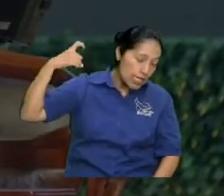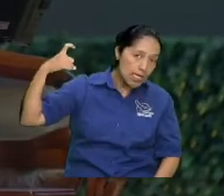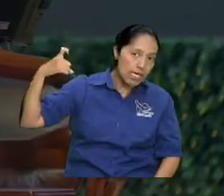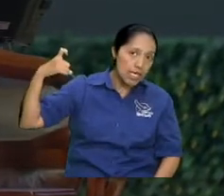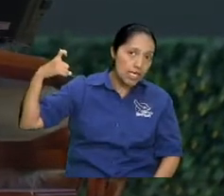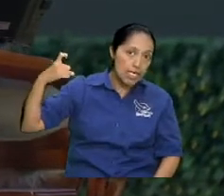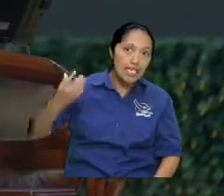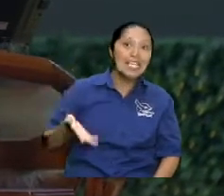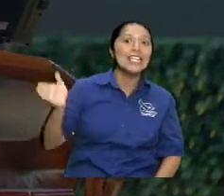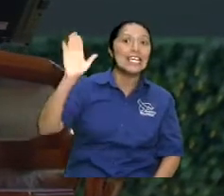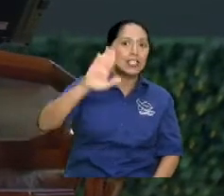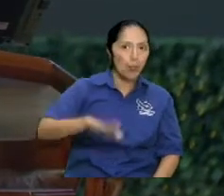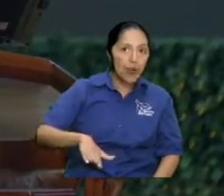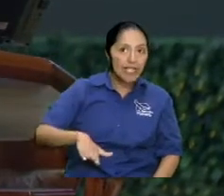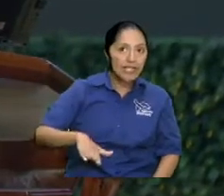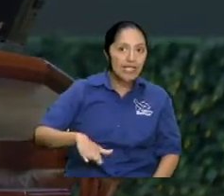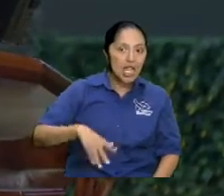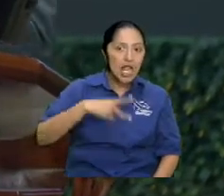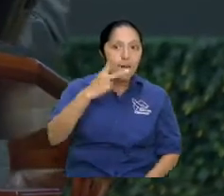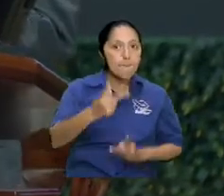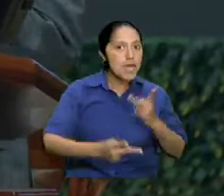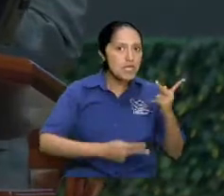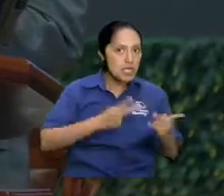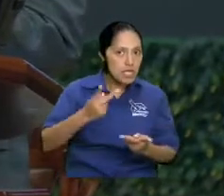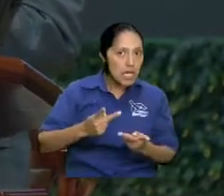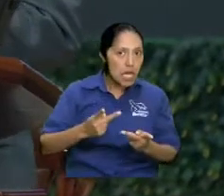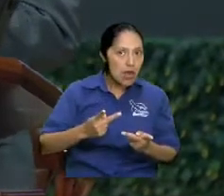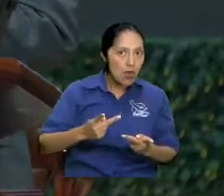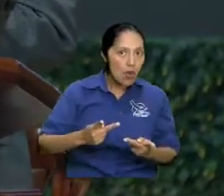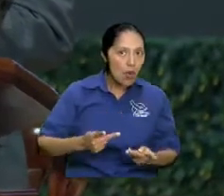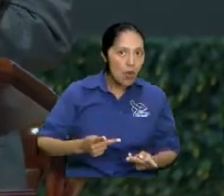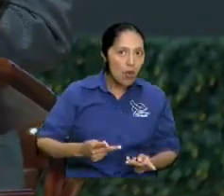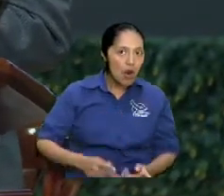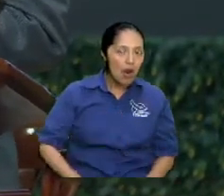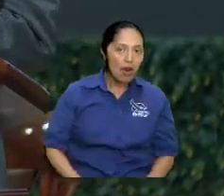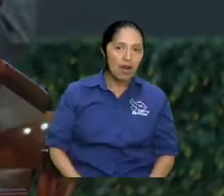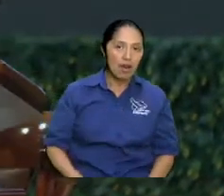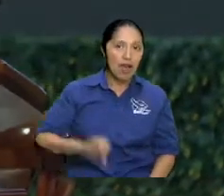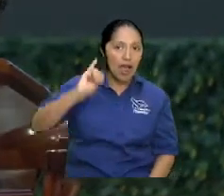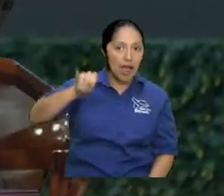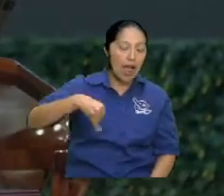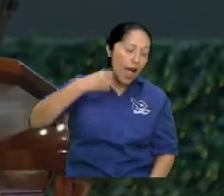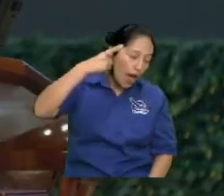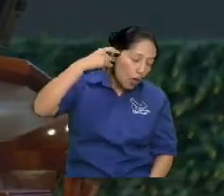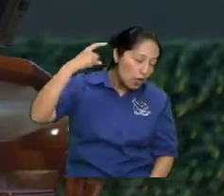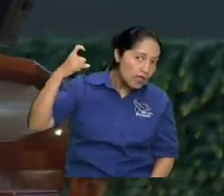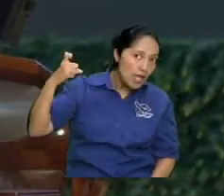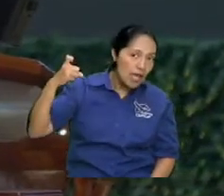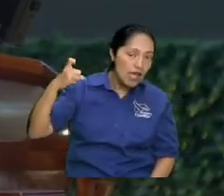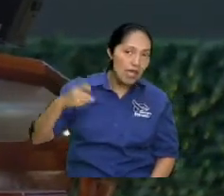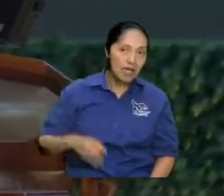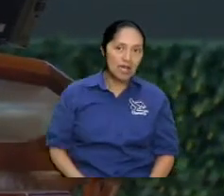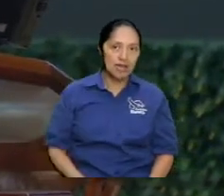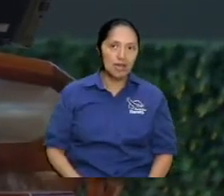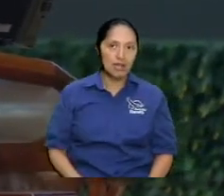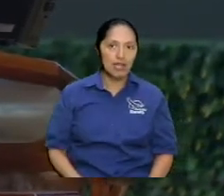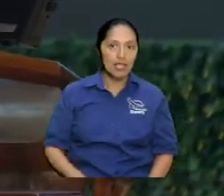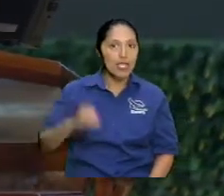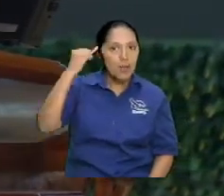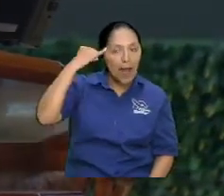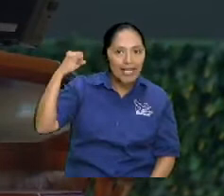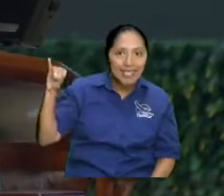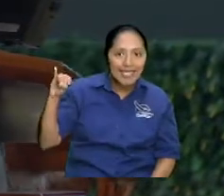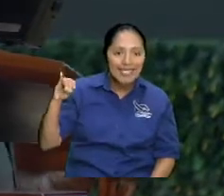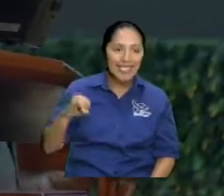O sea, comerciantes, hermano, agarraron gente como mercancía. Y la Biblia dice que en